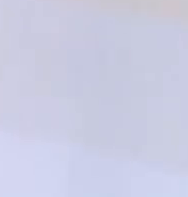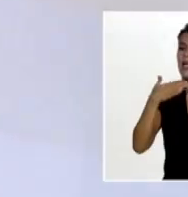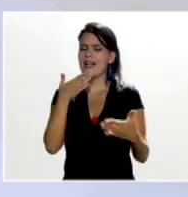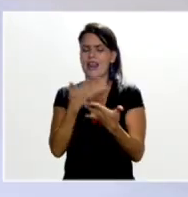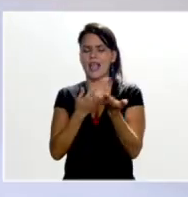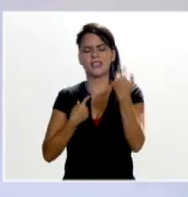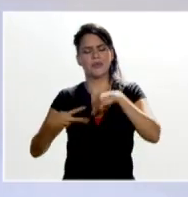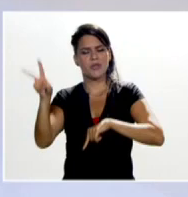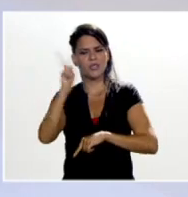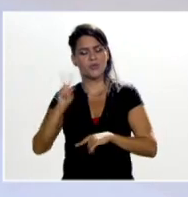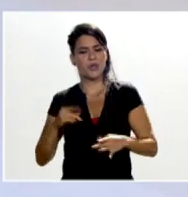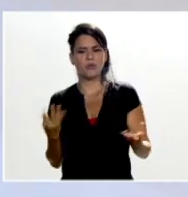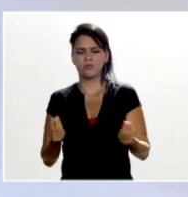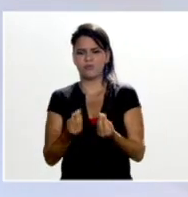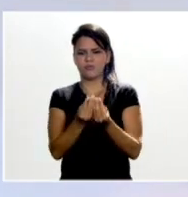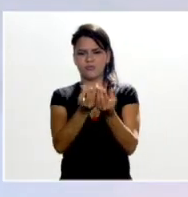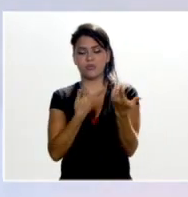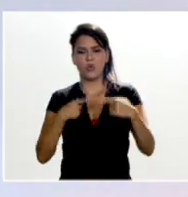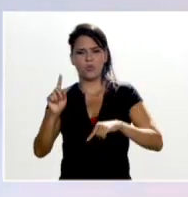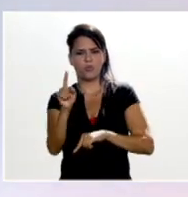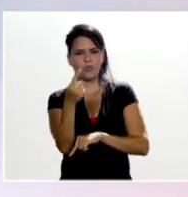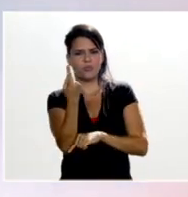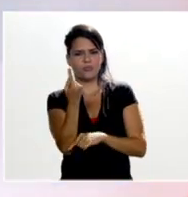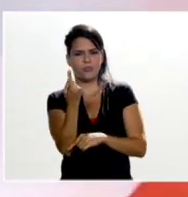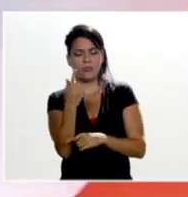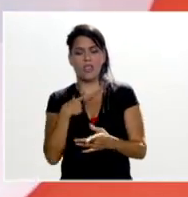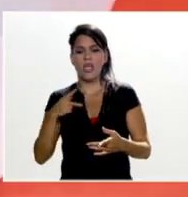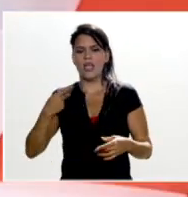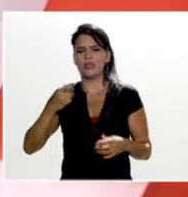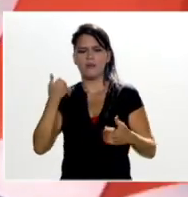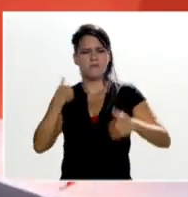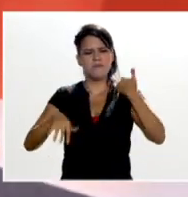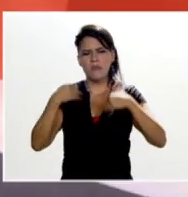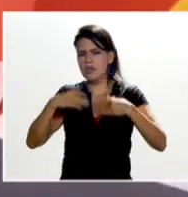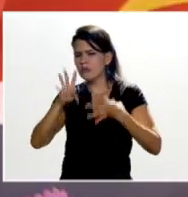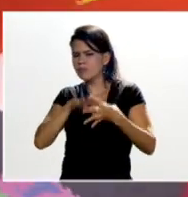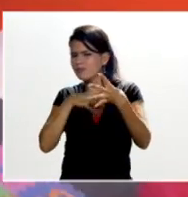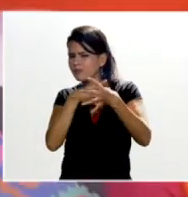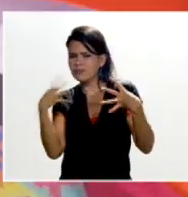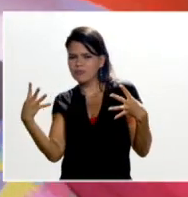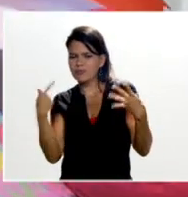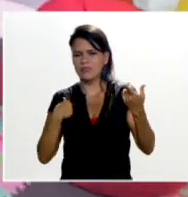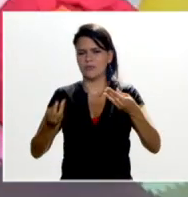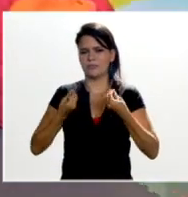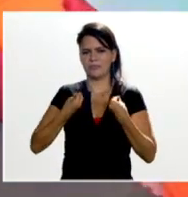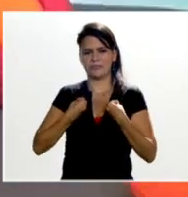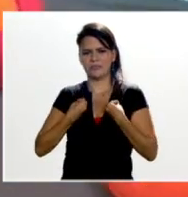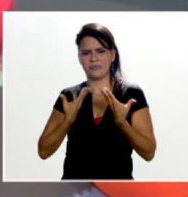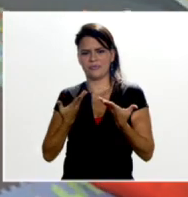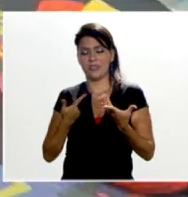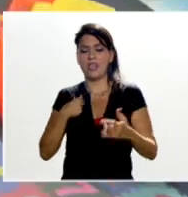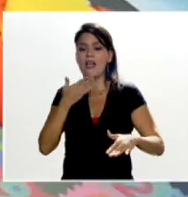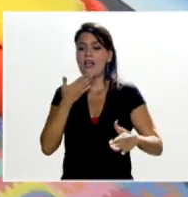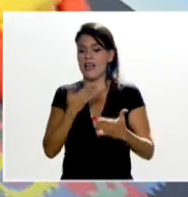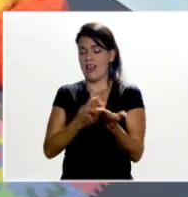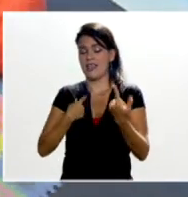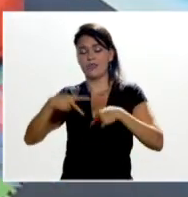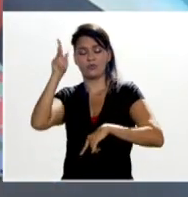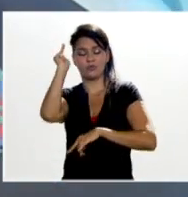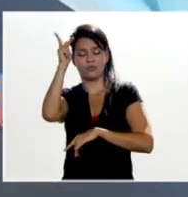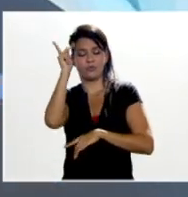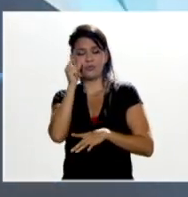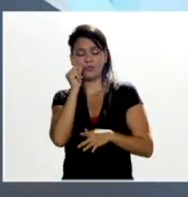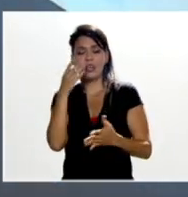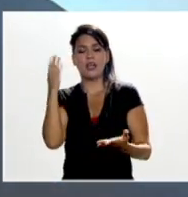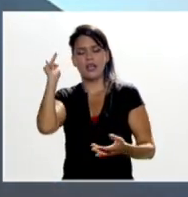Gracias, Venezuela, por acompañarnos una vez más en nuestro miércoles de Matemáticas para la Vida. Gracias, profesores,